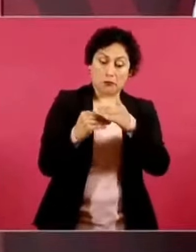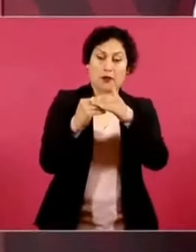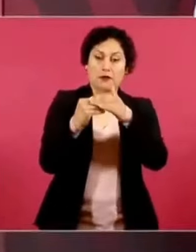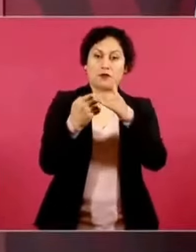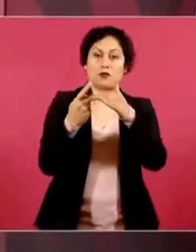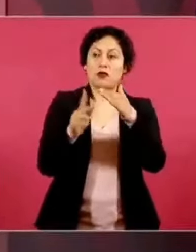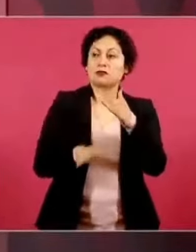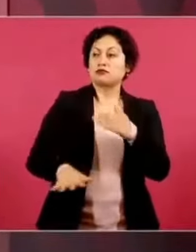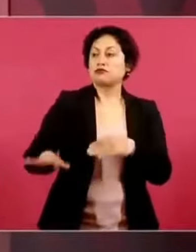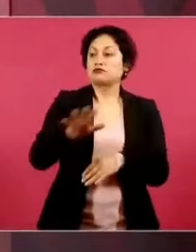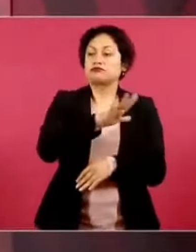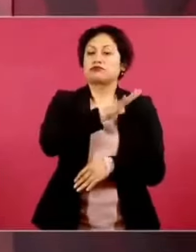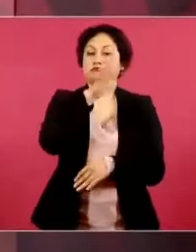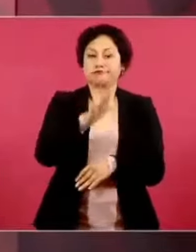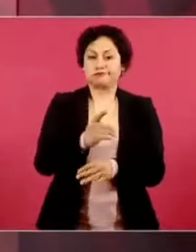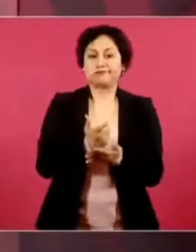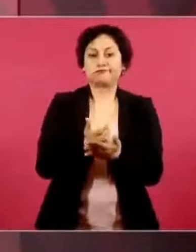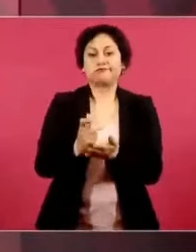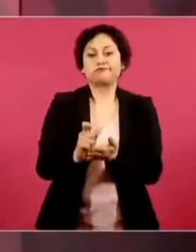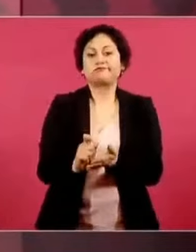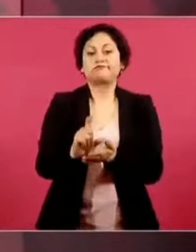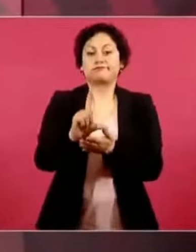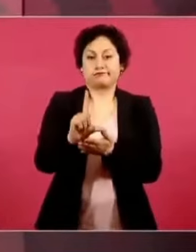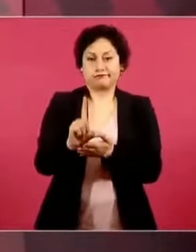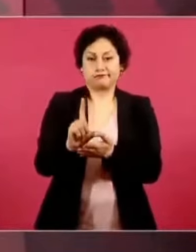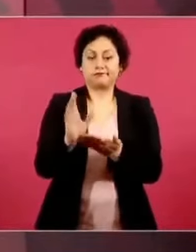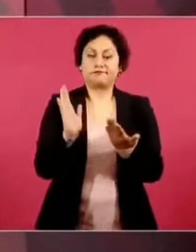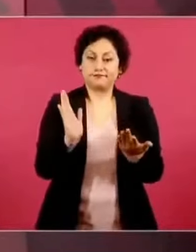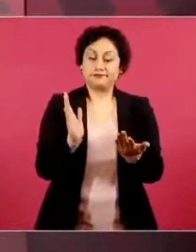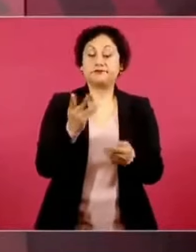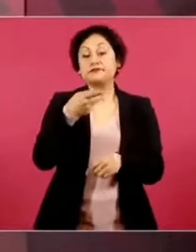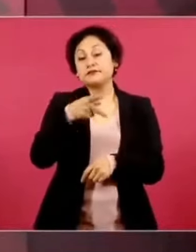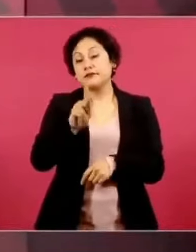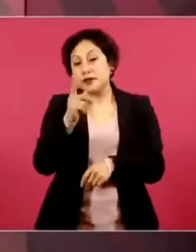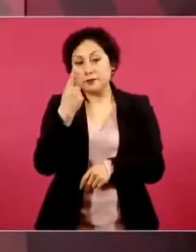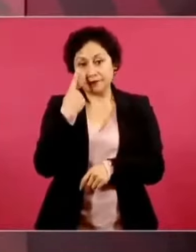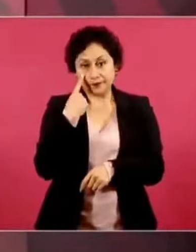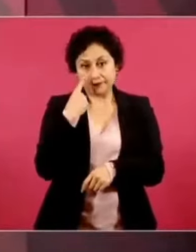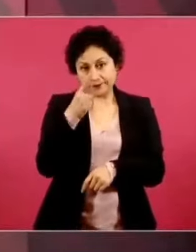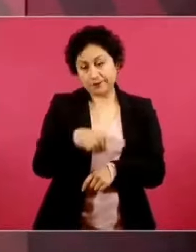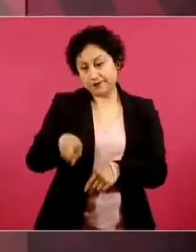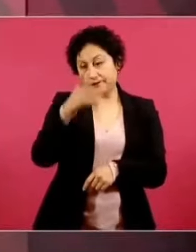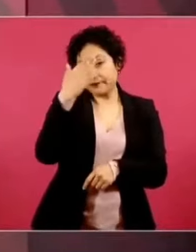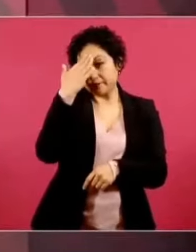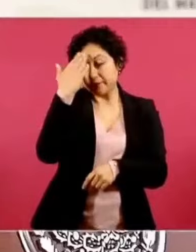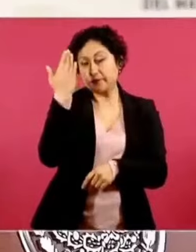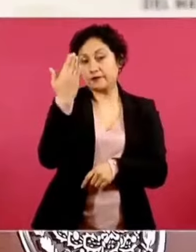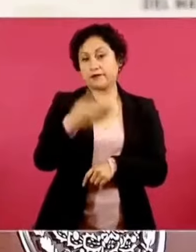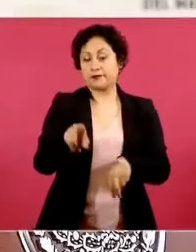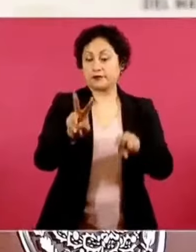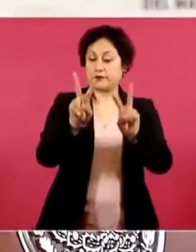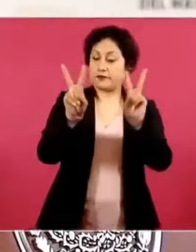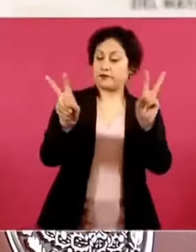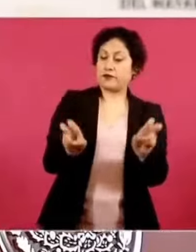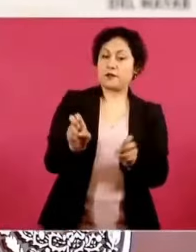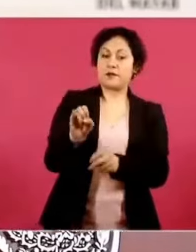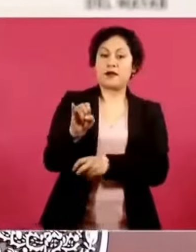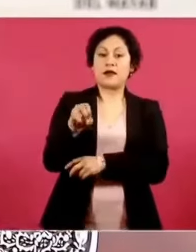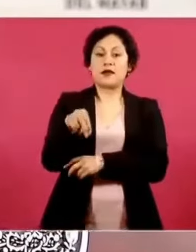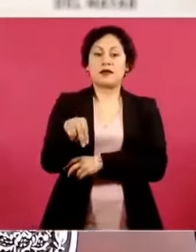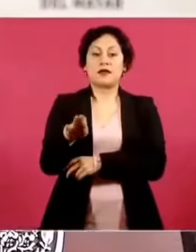inflación eso lo saben ustedes muy bien lo sabemos todos no